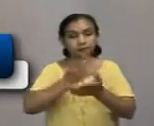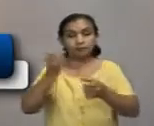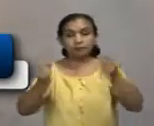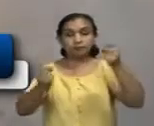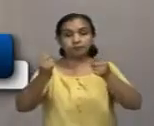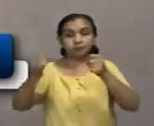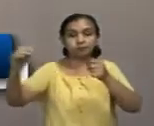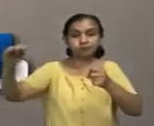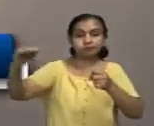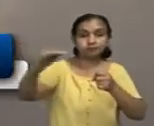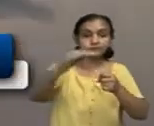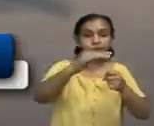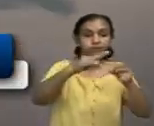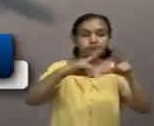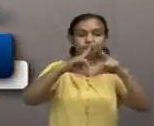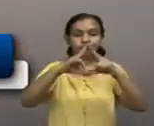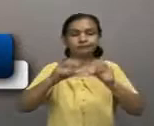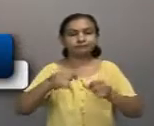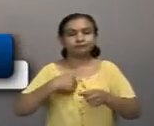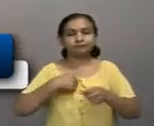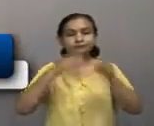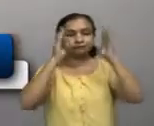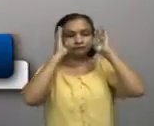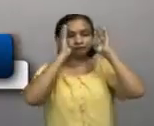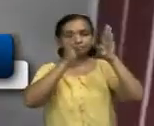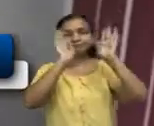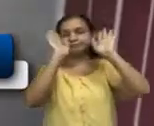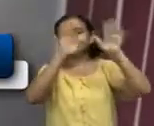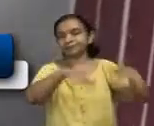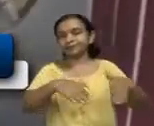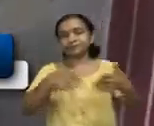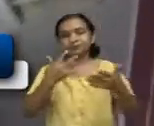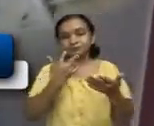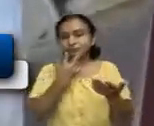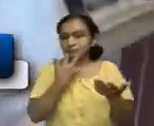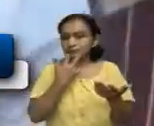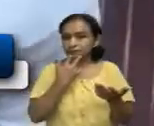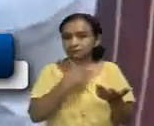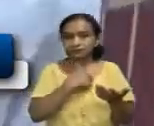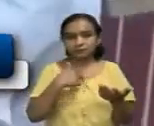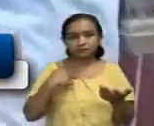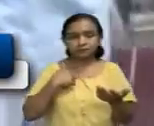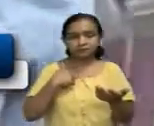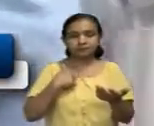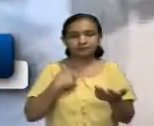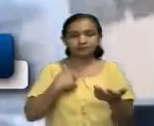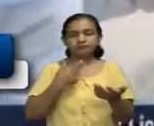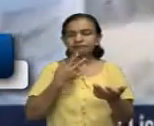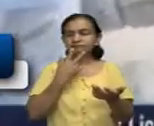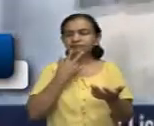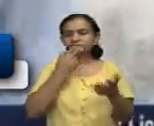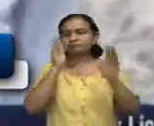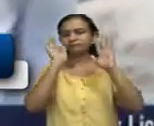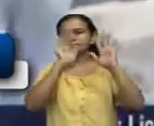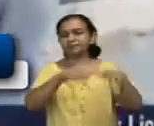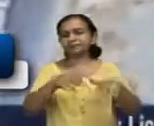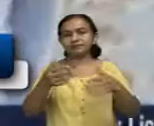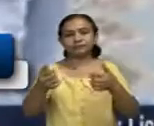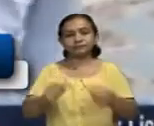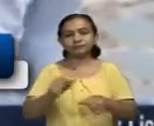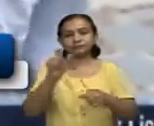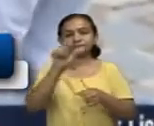nicaragüense no acata la orientación, entonces ellos lo que hacen es una renuencia a los servicios que ya están